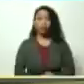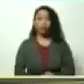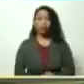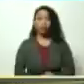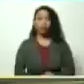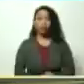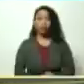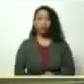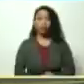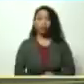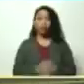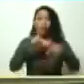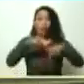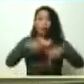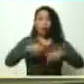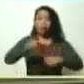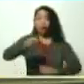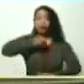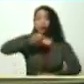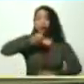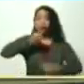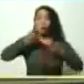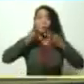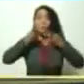en esta rueda de prensa.